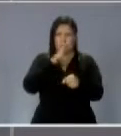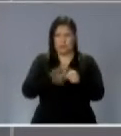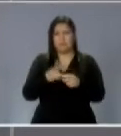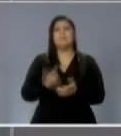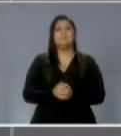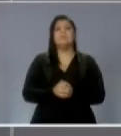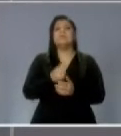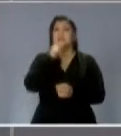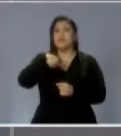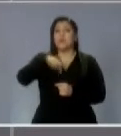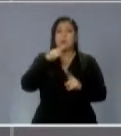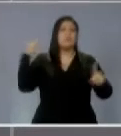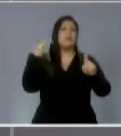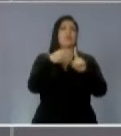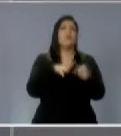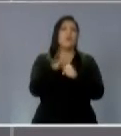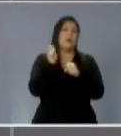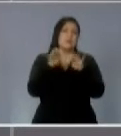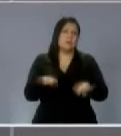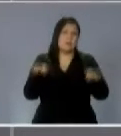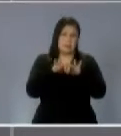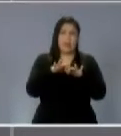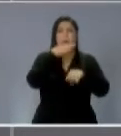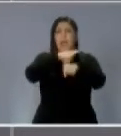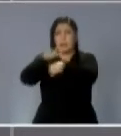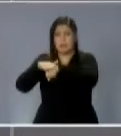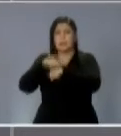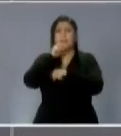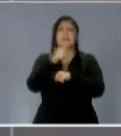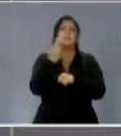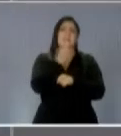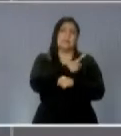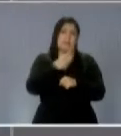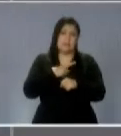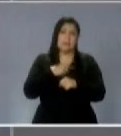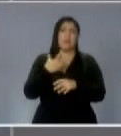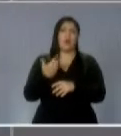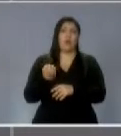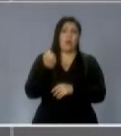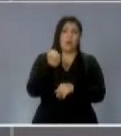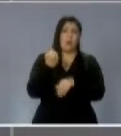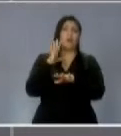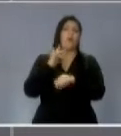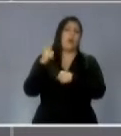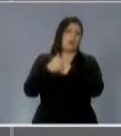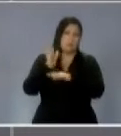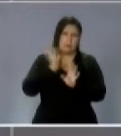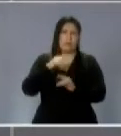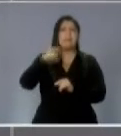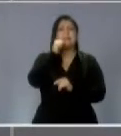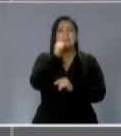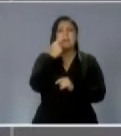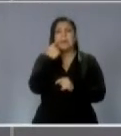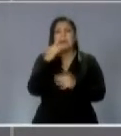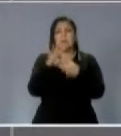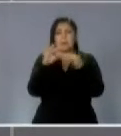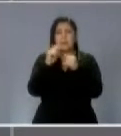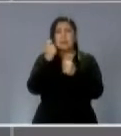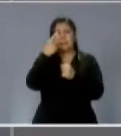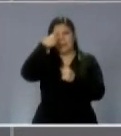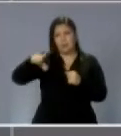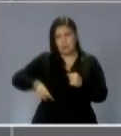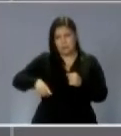y especulo un tanto, a ver si coinciden conmigo. Las cifras creíbles a las que apela el presidente seguro son las que él